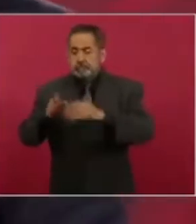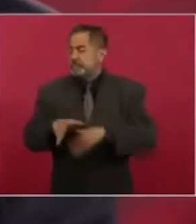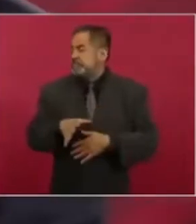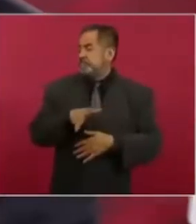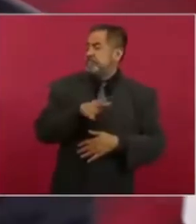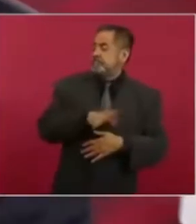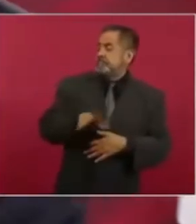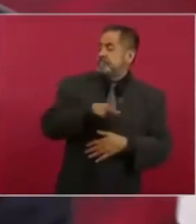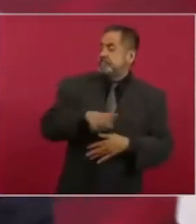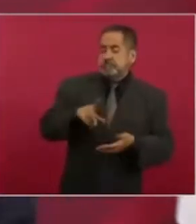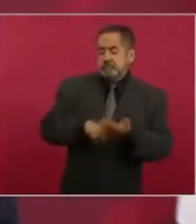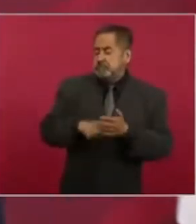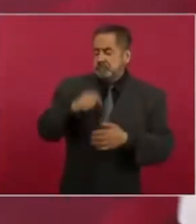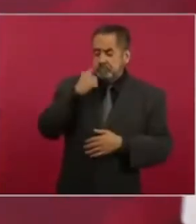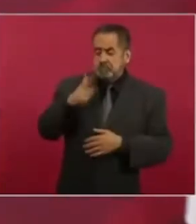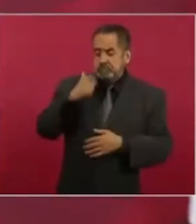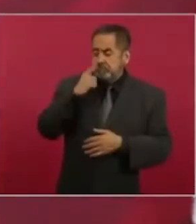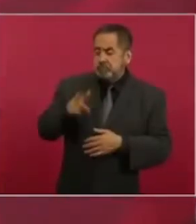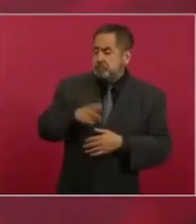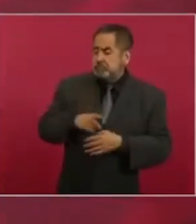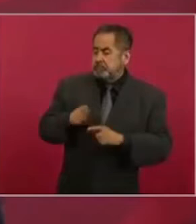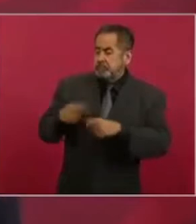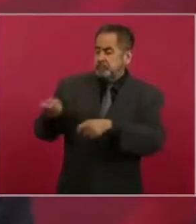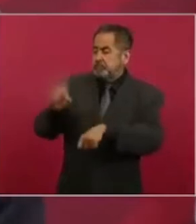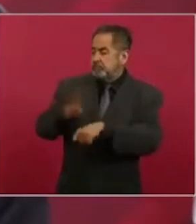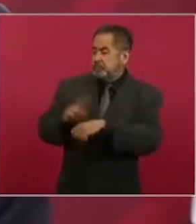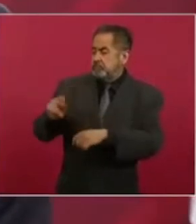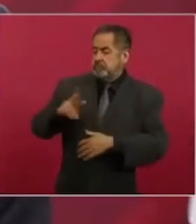que se están definiendo los trazos,